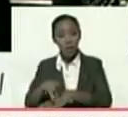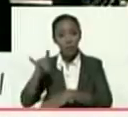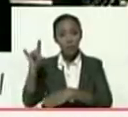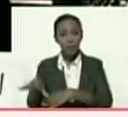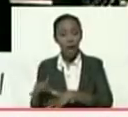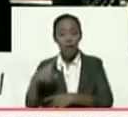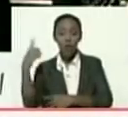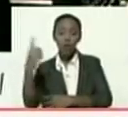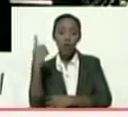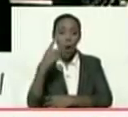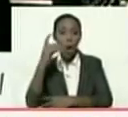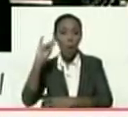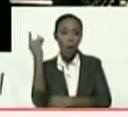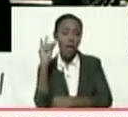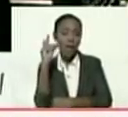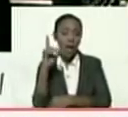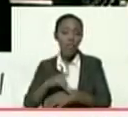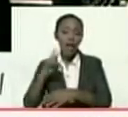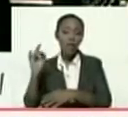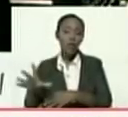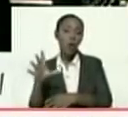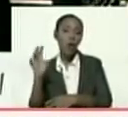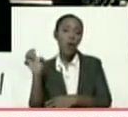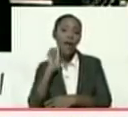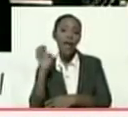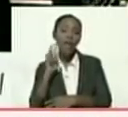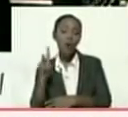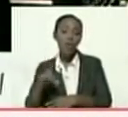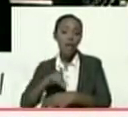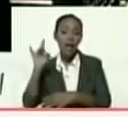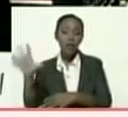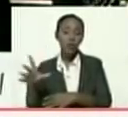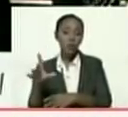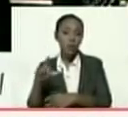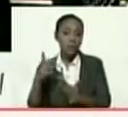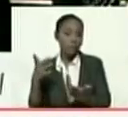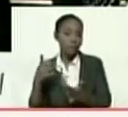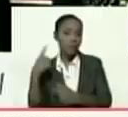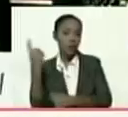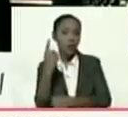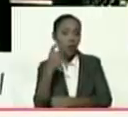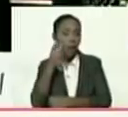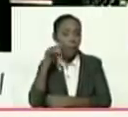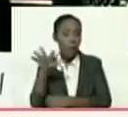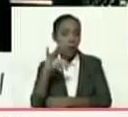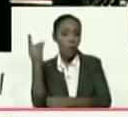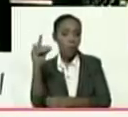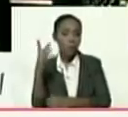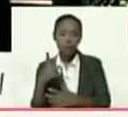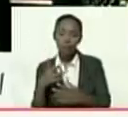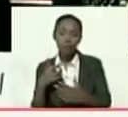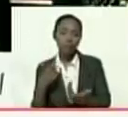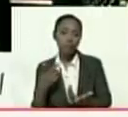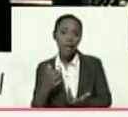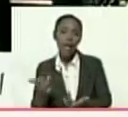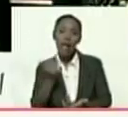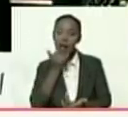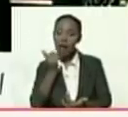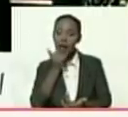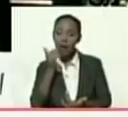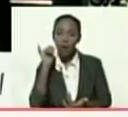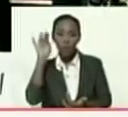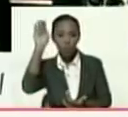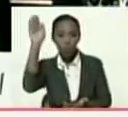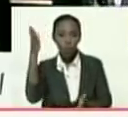Bolivia, dejar solo a Evo, dejar solo al pueblo boliviano, sería un gravísimo error. Nosotros